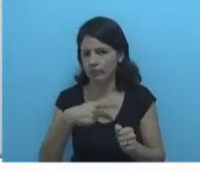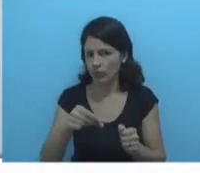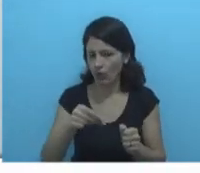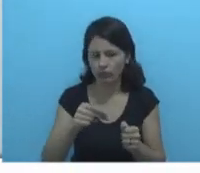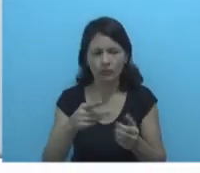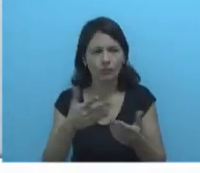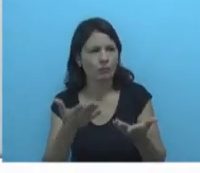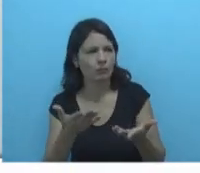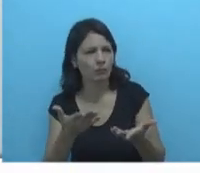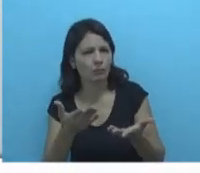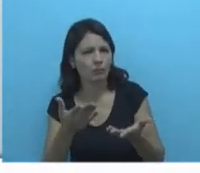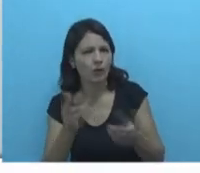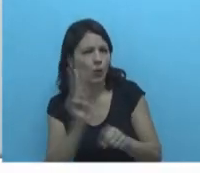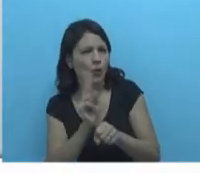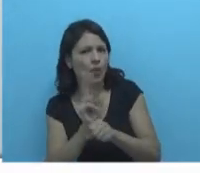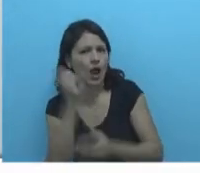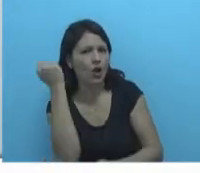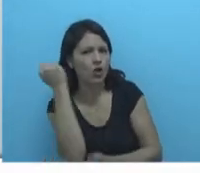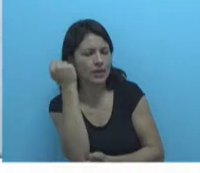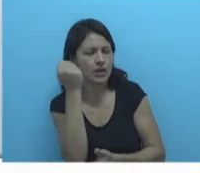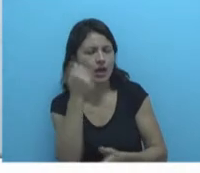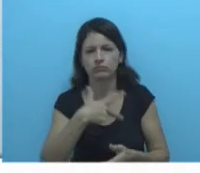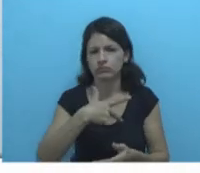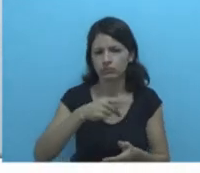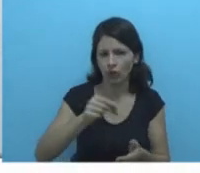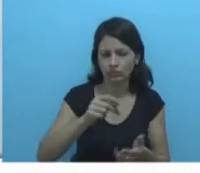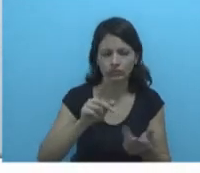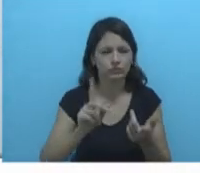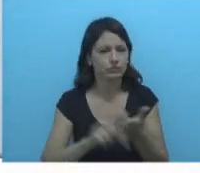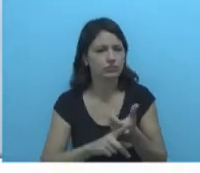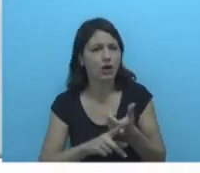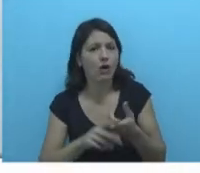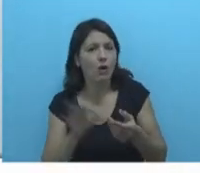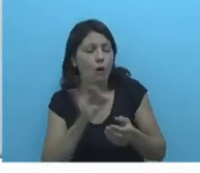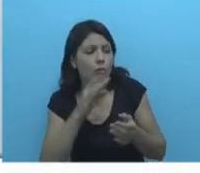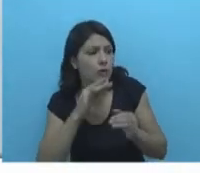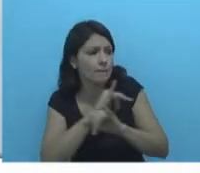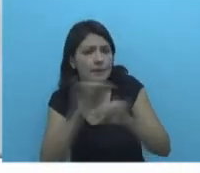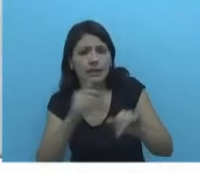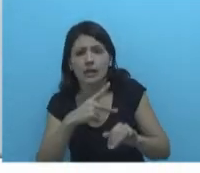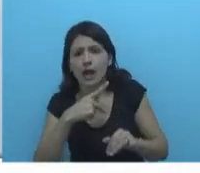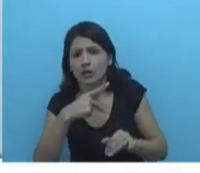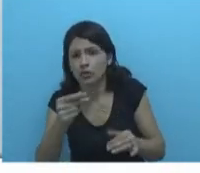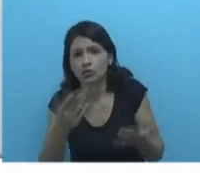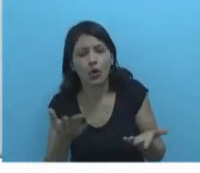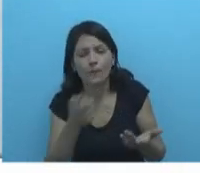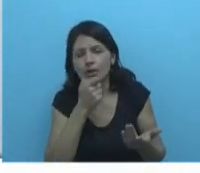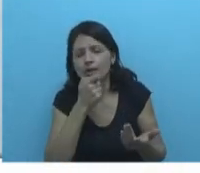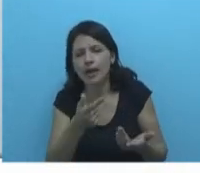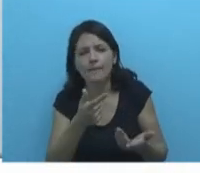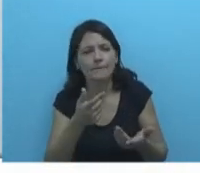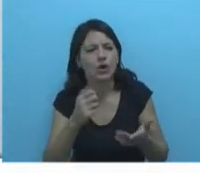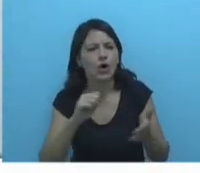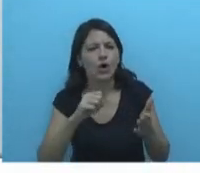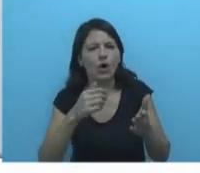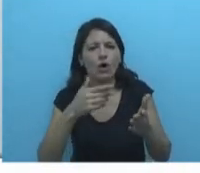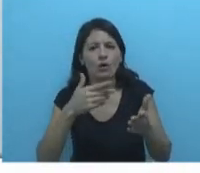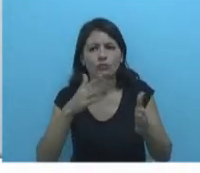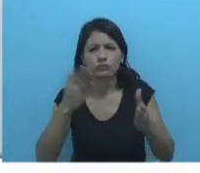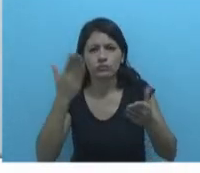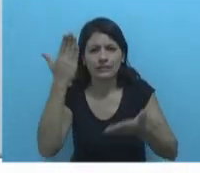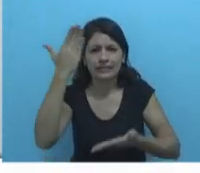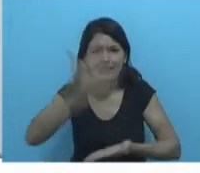Cuando dice que quiere defender la economía, no lo hace. Porque no se explica cómo, cerrando las exportaciones, se puede cuidar la